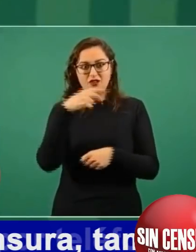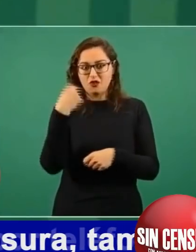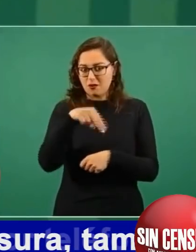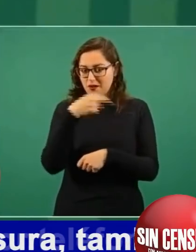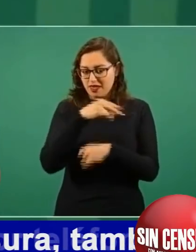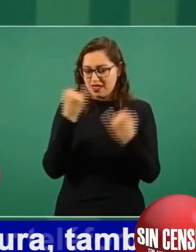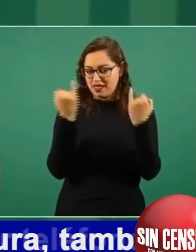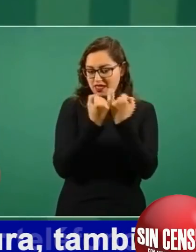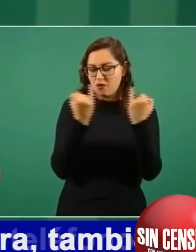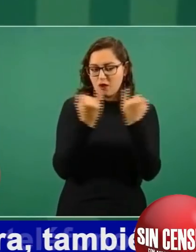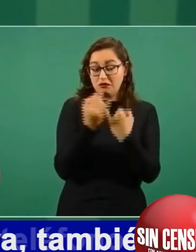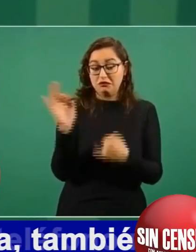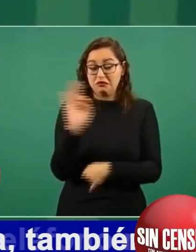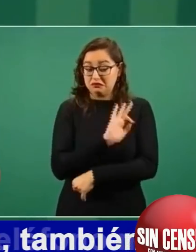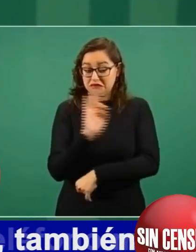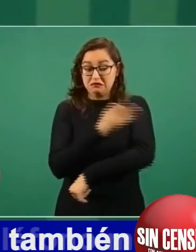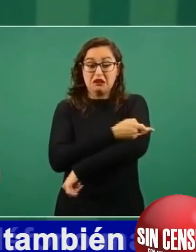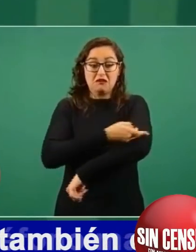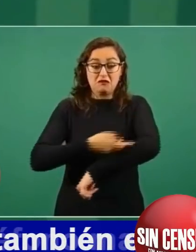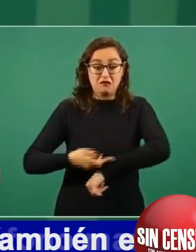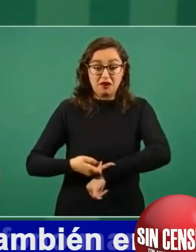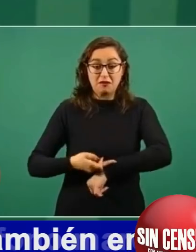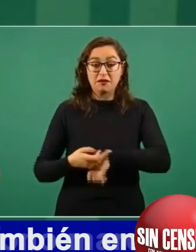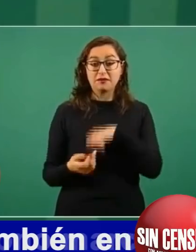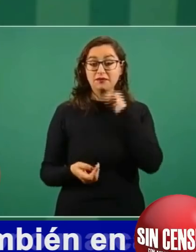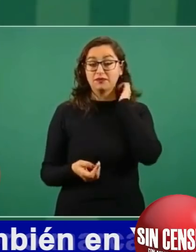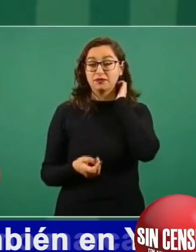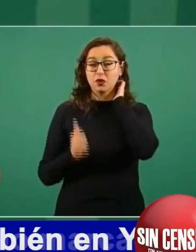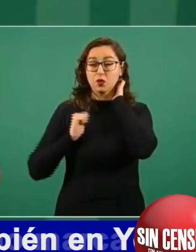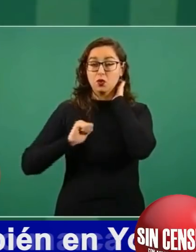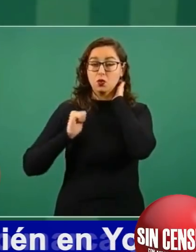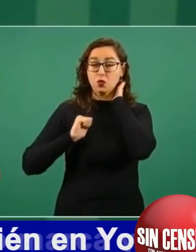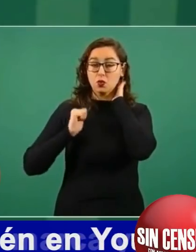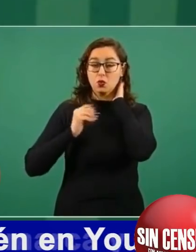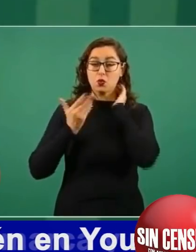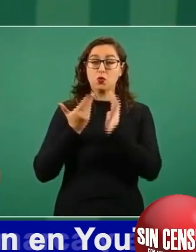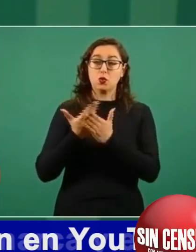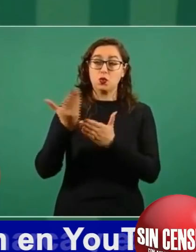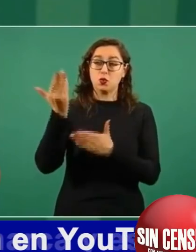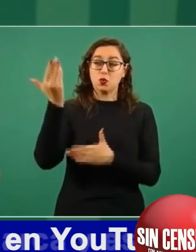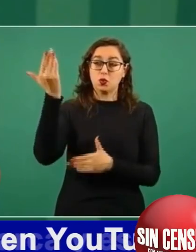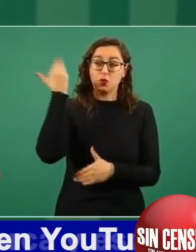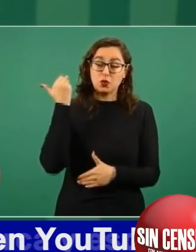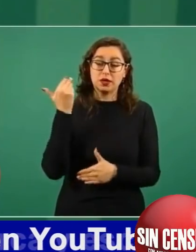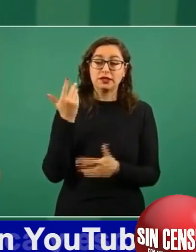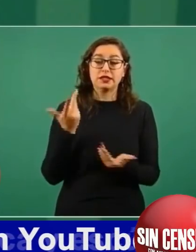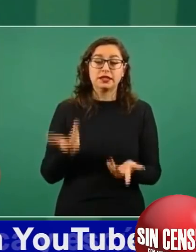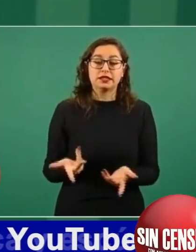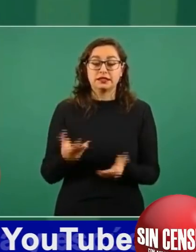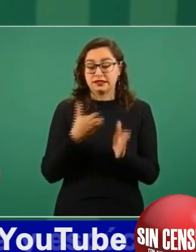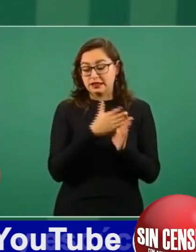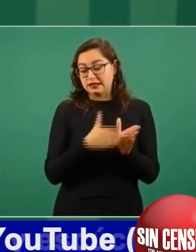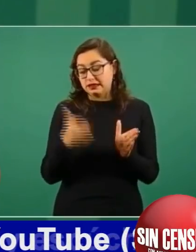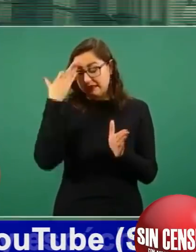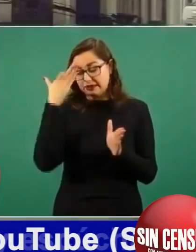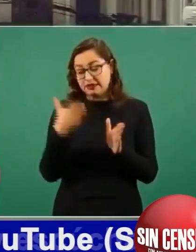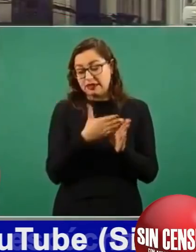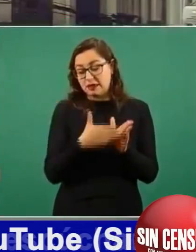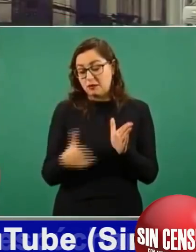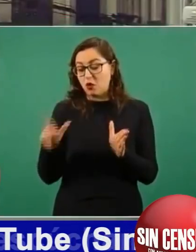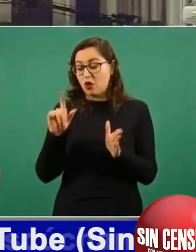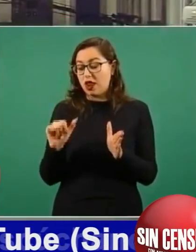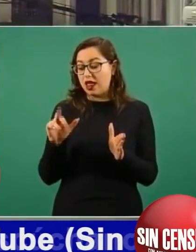un periodista de la época de la Reforma, de la época de la República restaurada, cuando